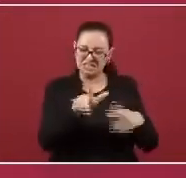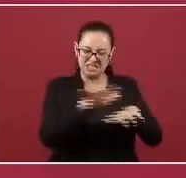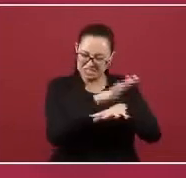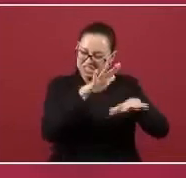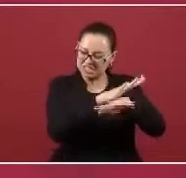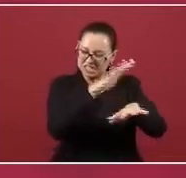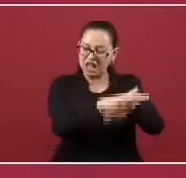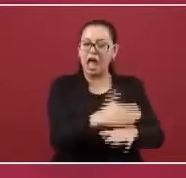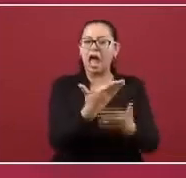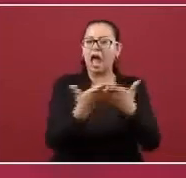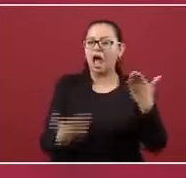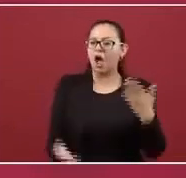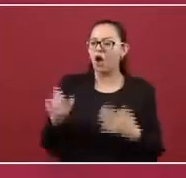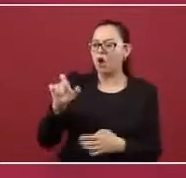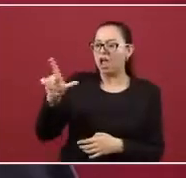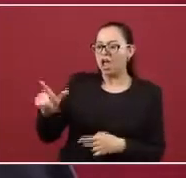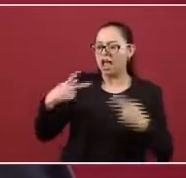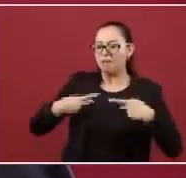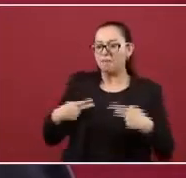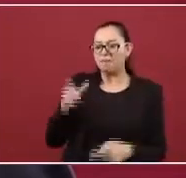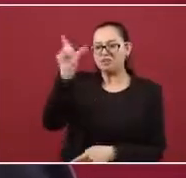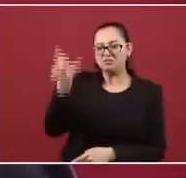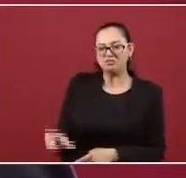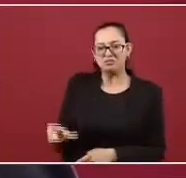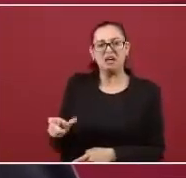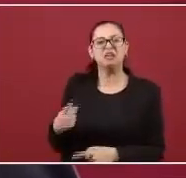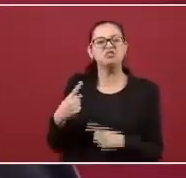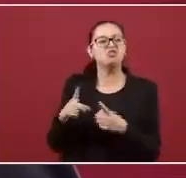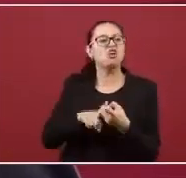ahora? En la cárcel,